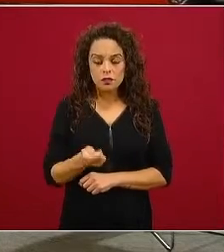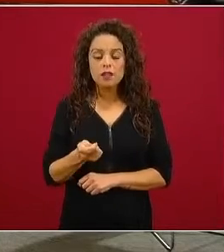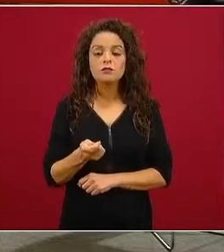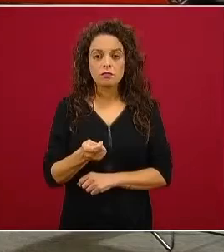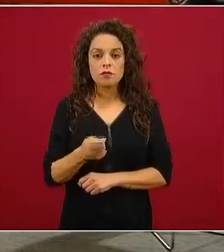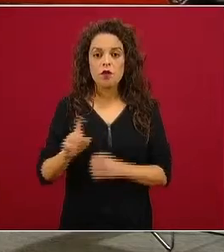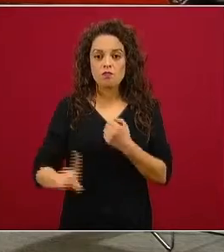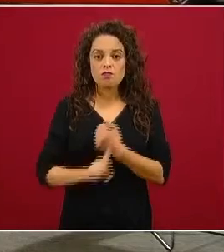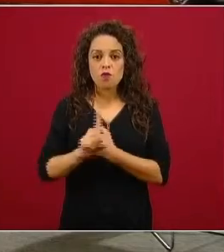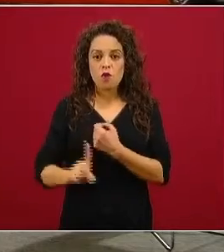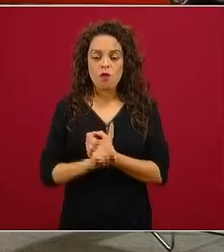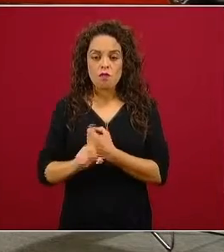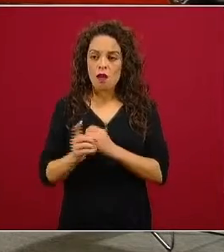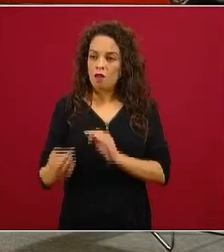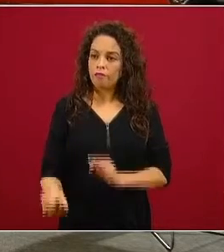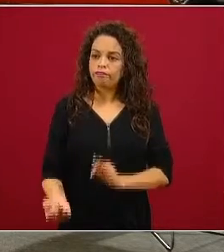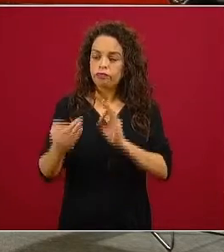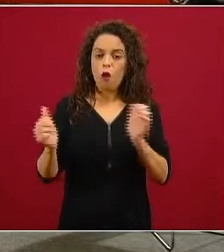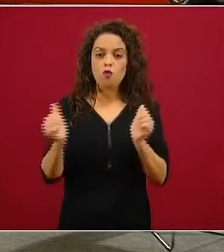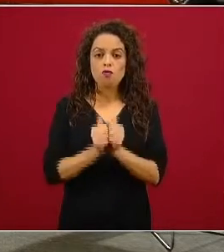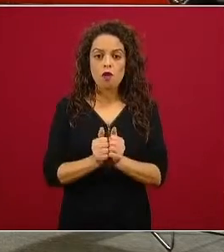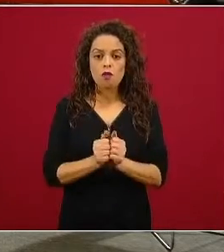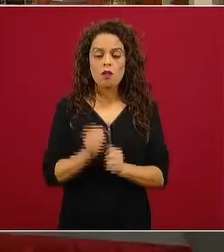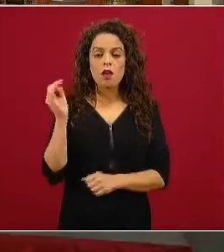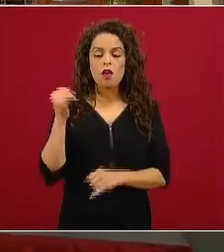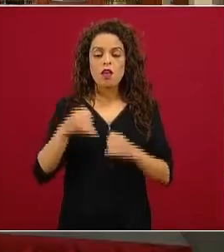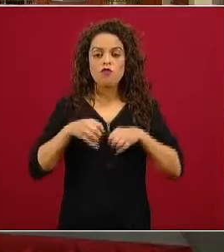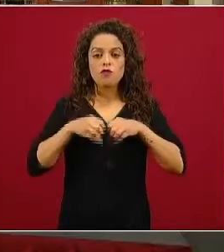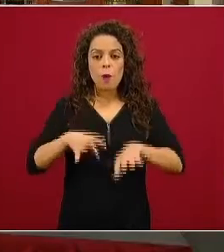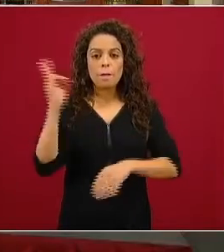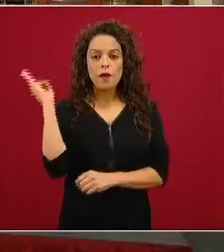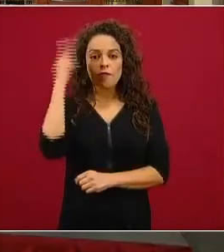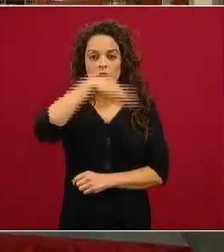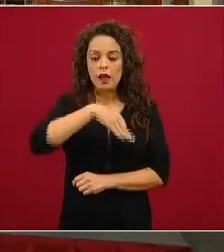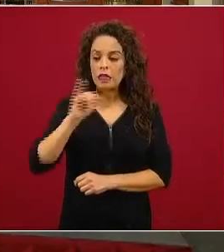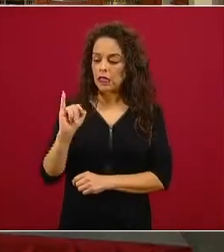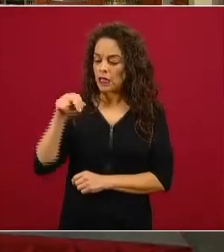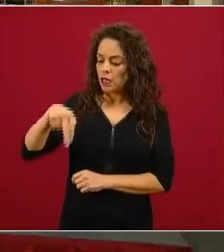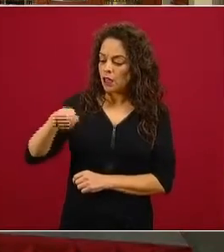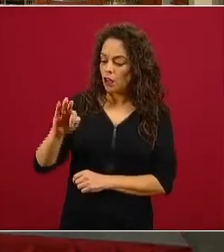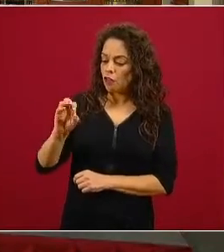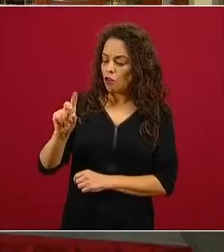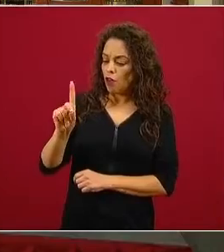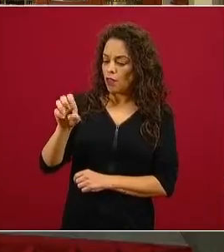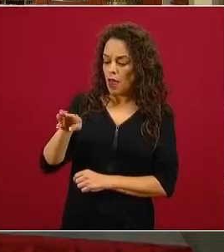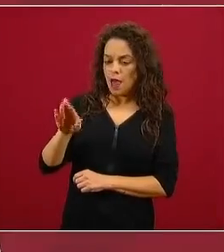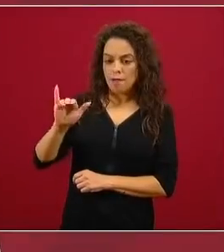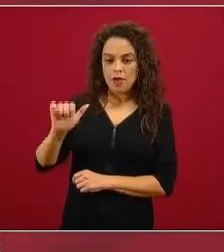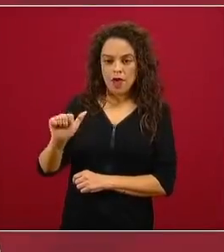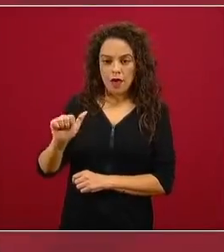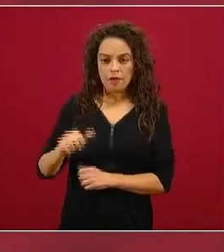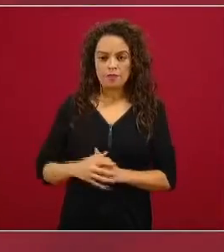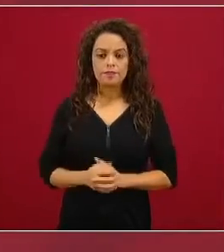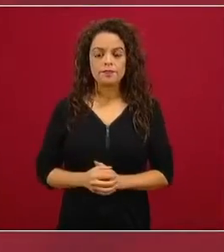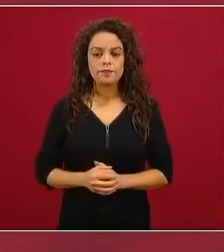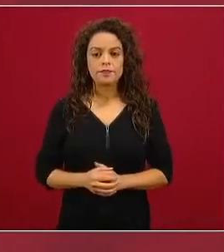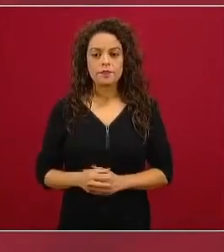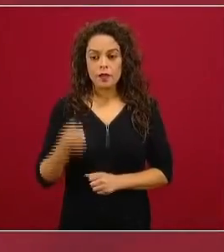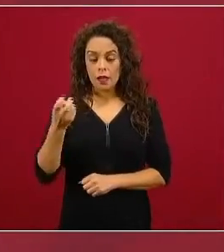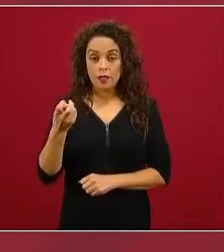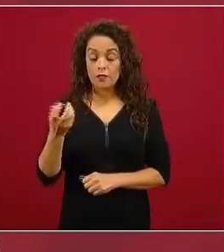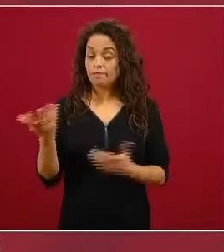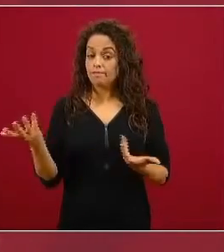campaña global que impulsó la Organización de Naciones Unidas, fue presentada públicamente en mayo de 2020, y es una